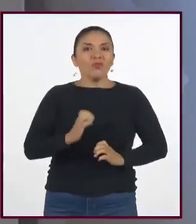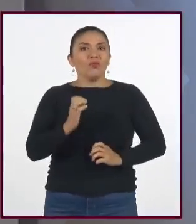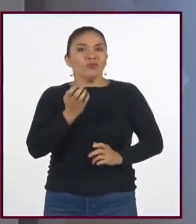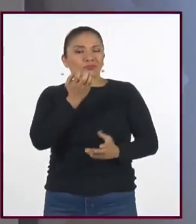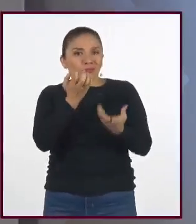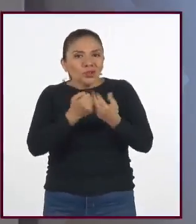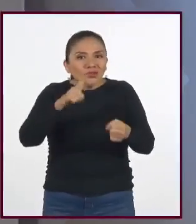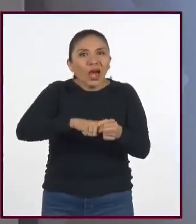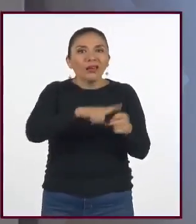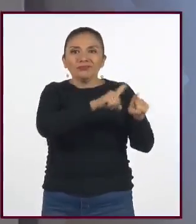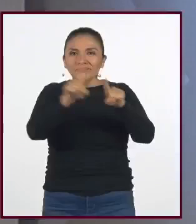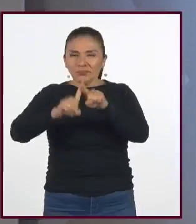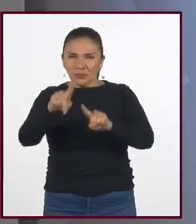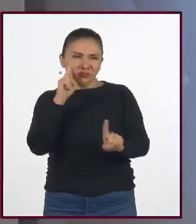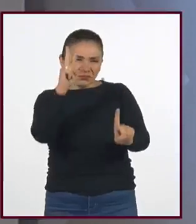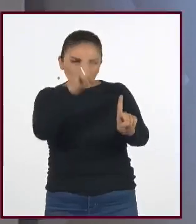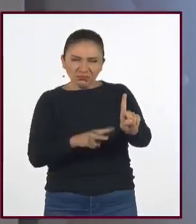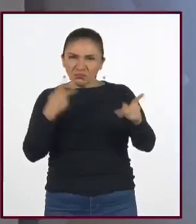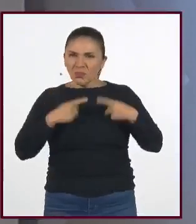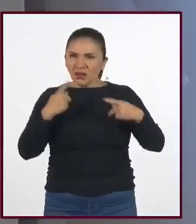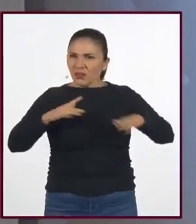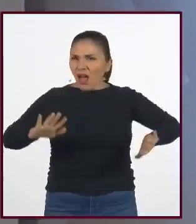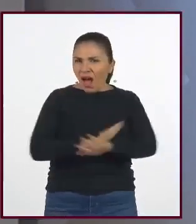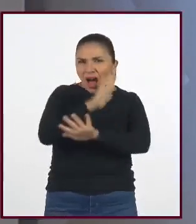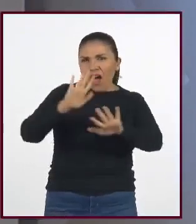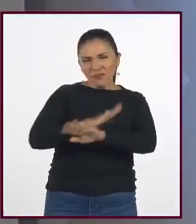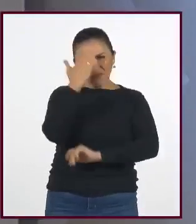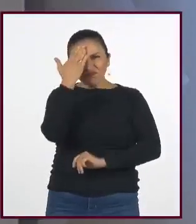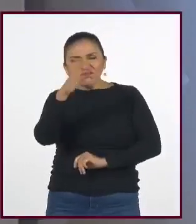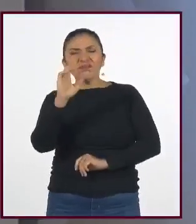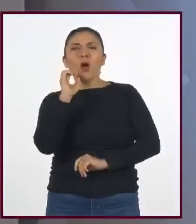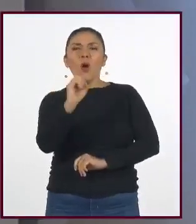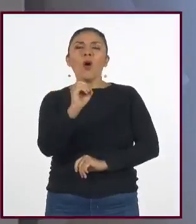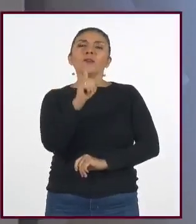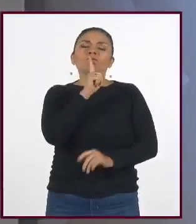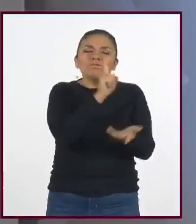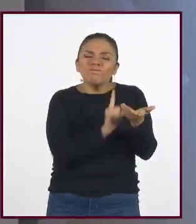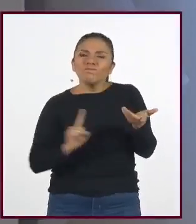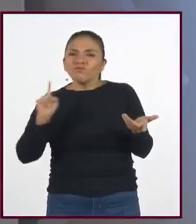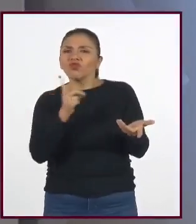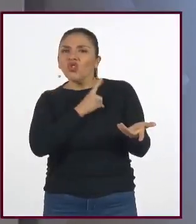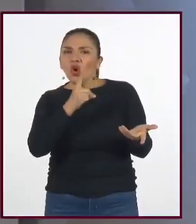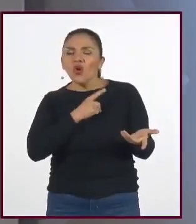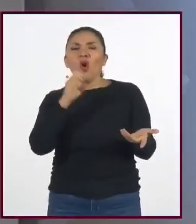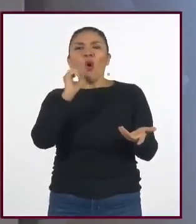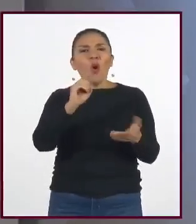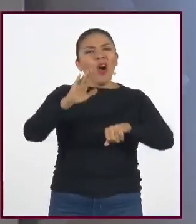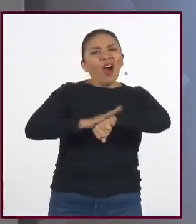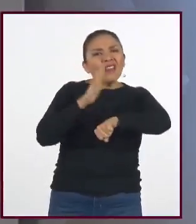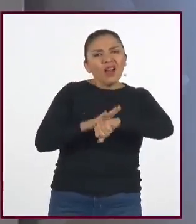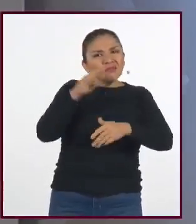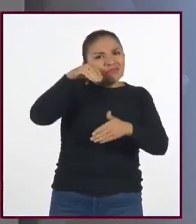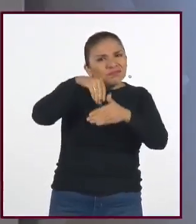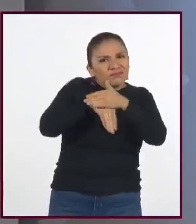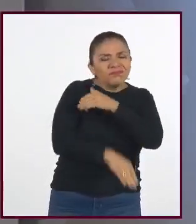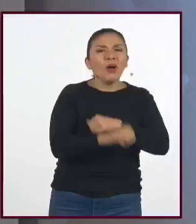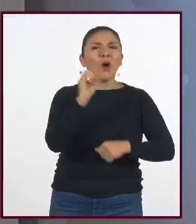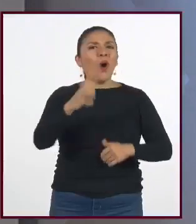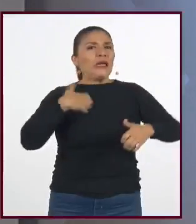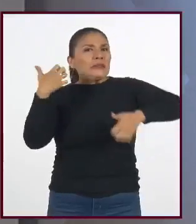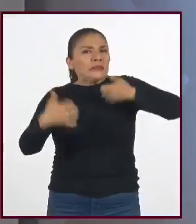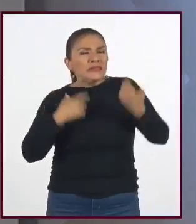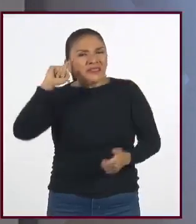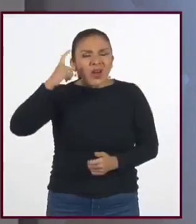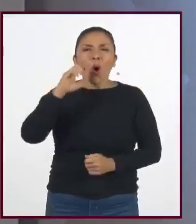en el comportamiento, aislamiento, bajo rendimiento escolar, irritabilidad o descuido en la higiene